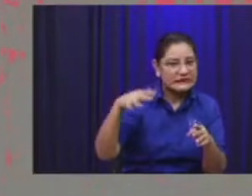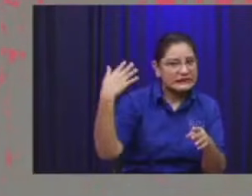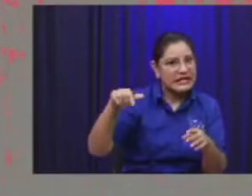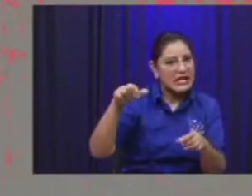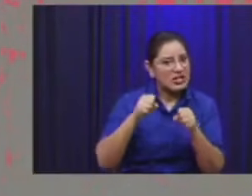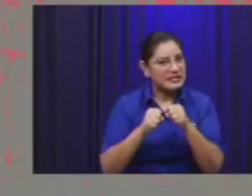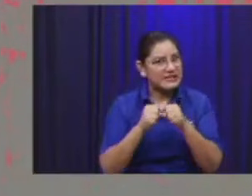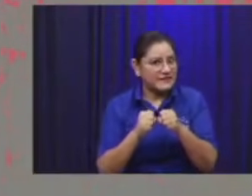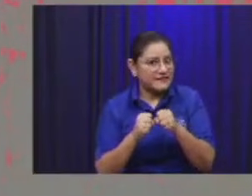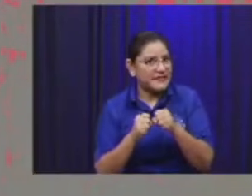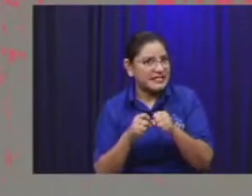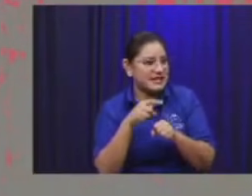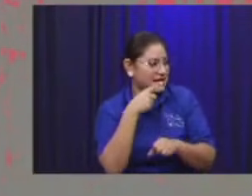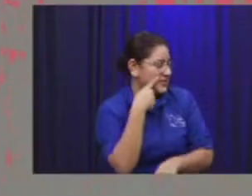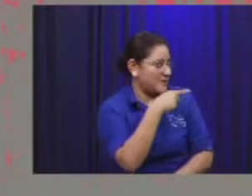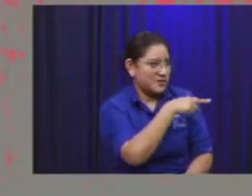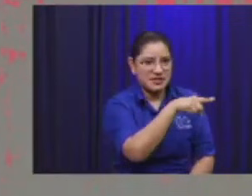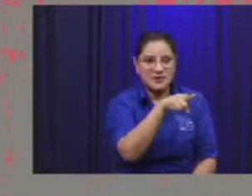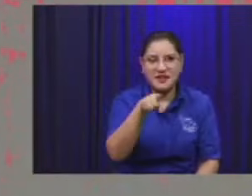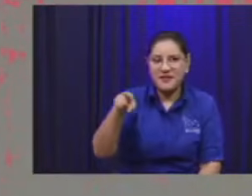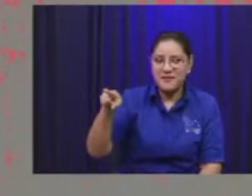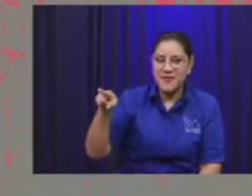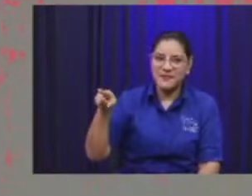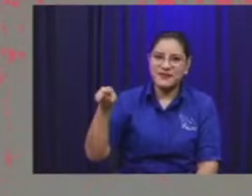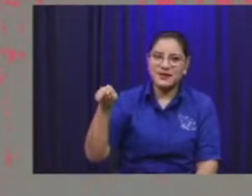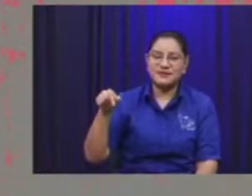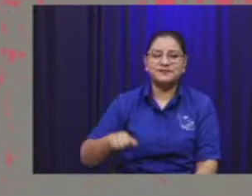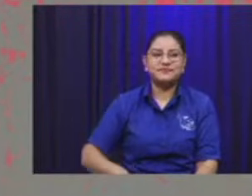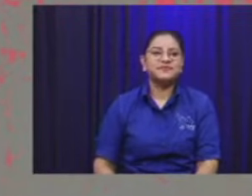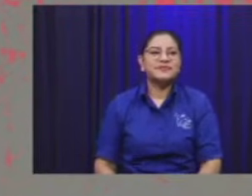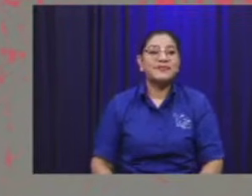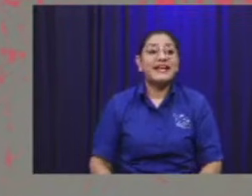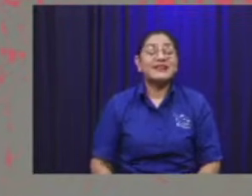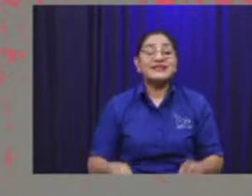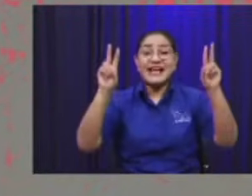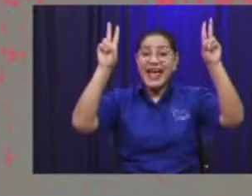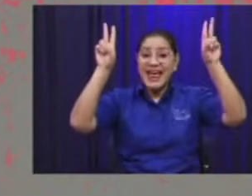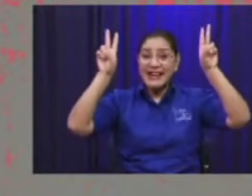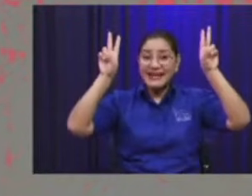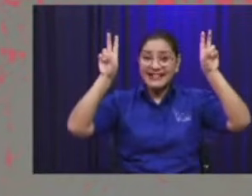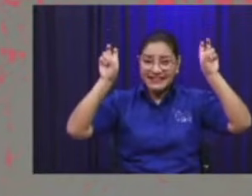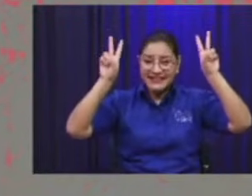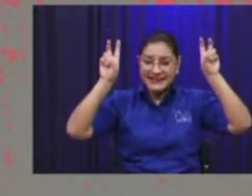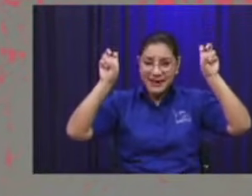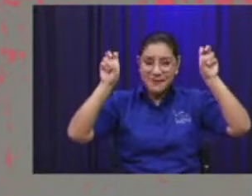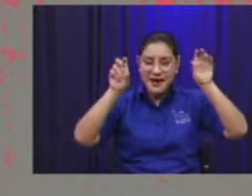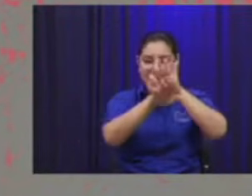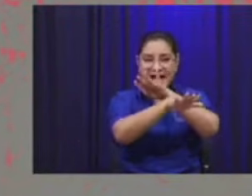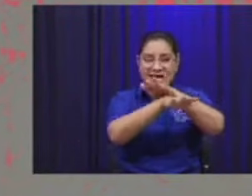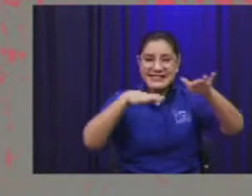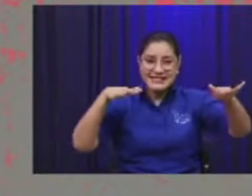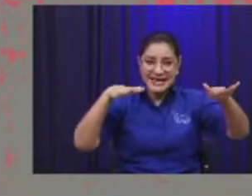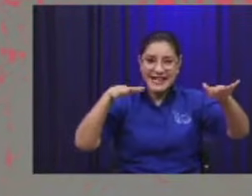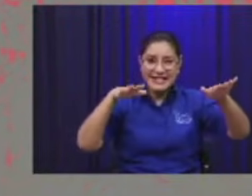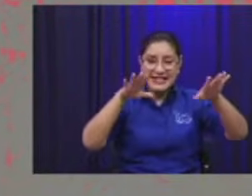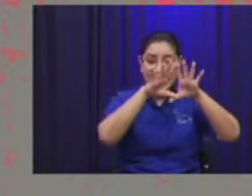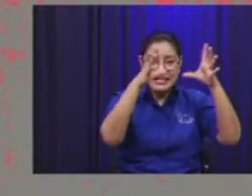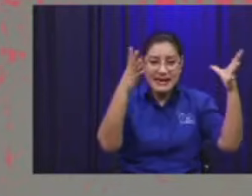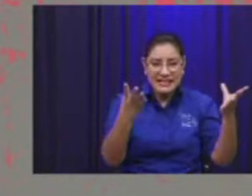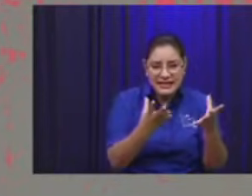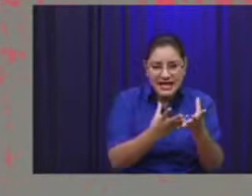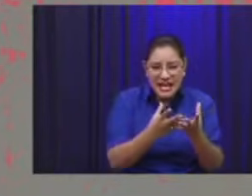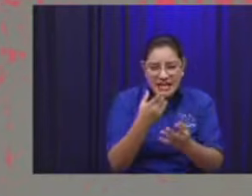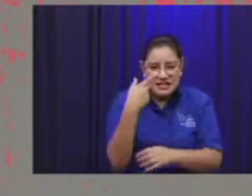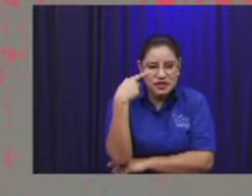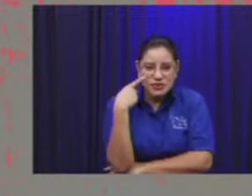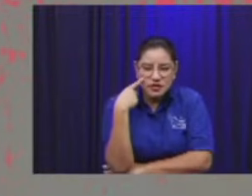cosa de candente desde entonces y que incluirá la noticia de padres antes de si un